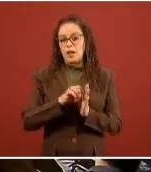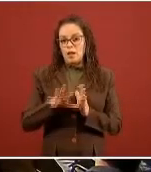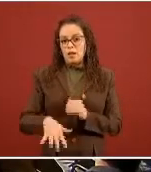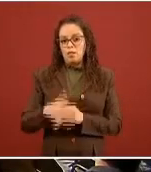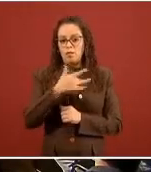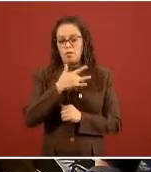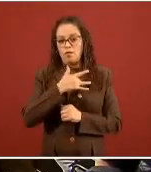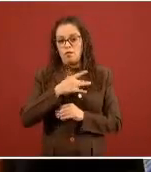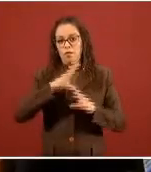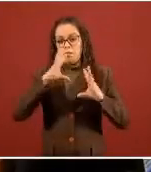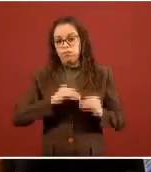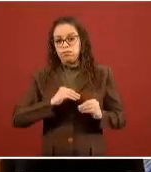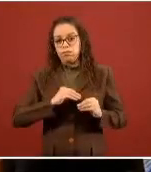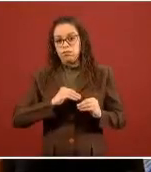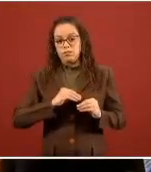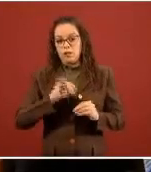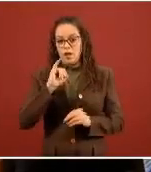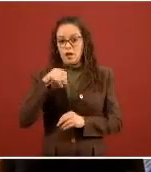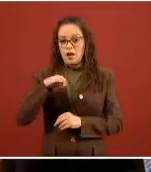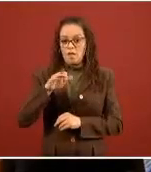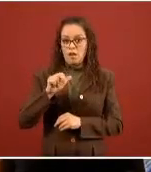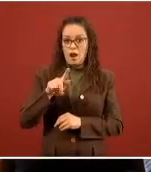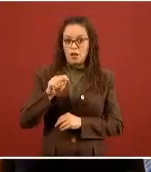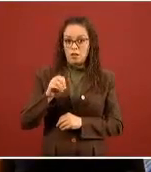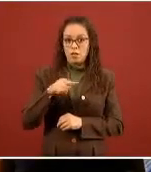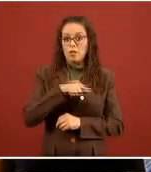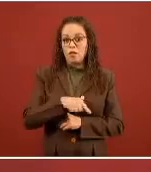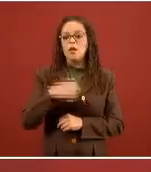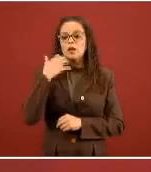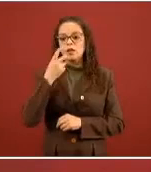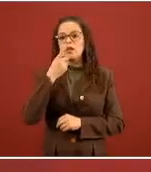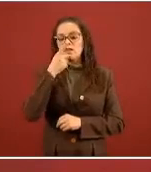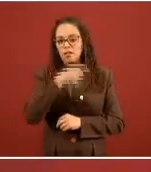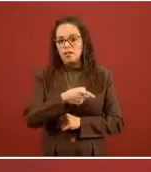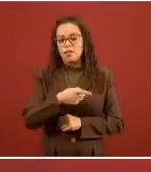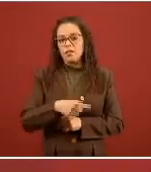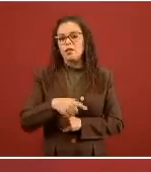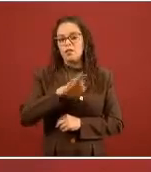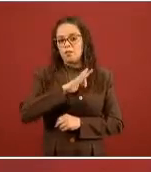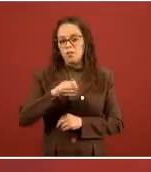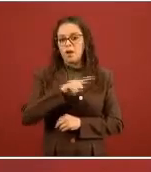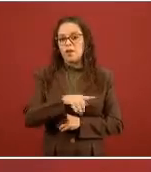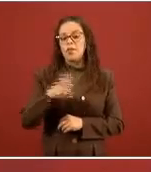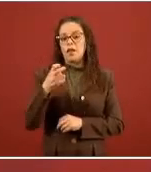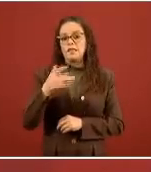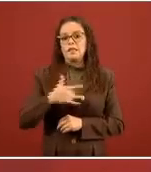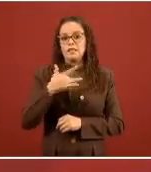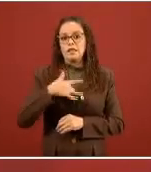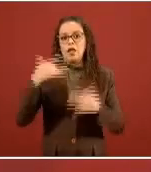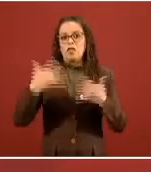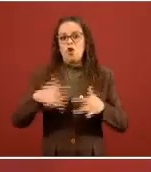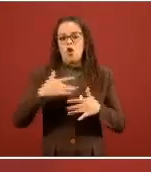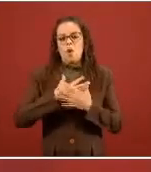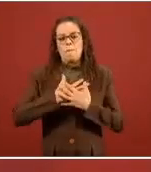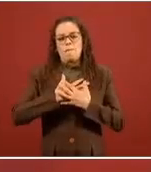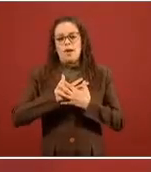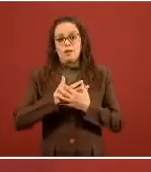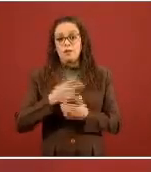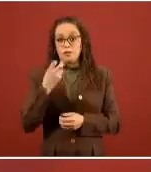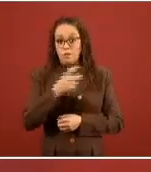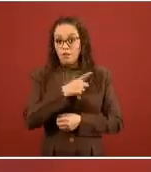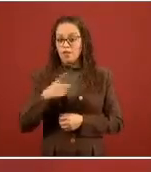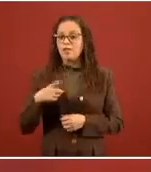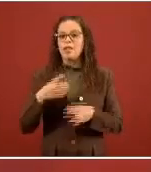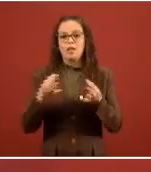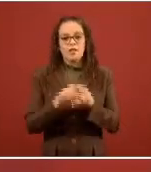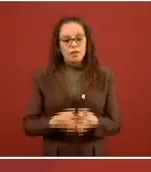miocardio o infarto cardíaco, precisamente expresa dolor de pecho como signo o síntoma principal. Entonces, sí es importante que estén